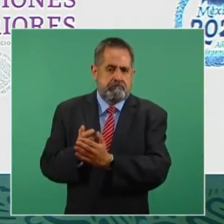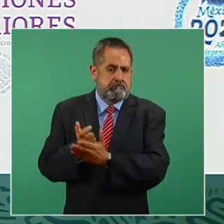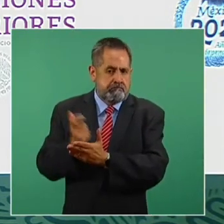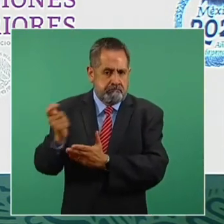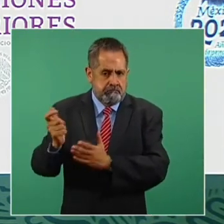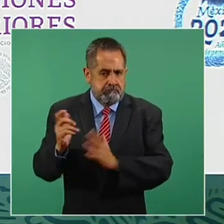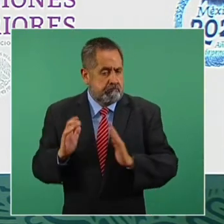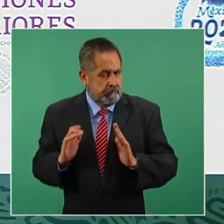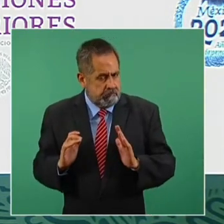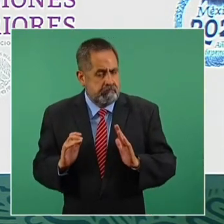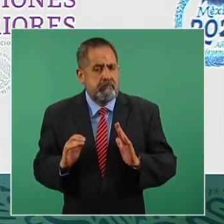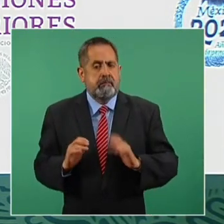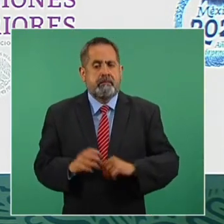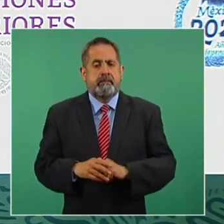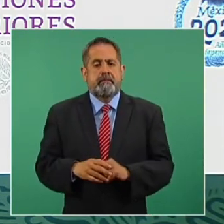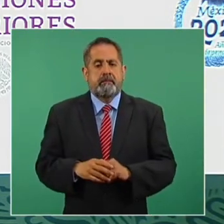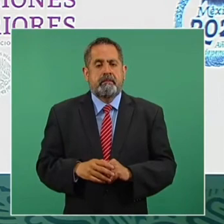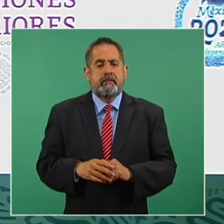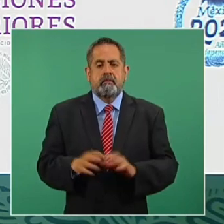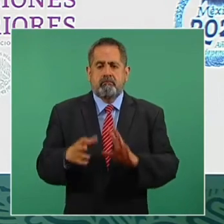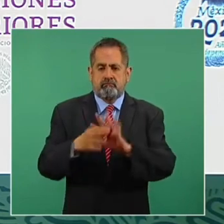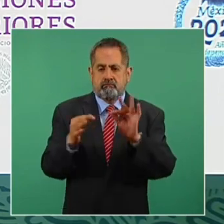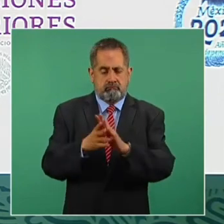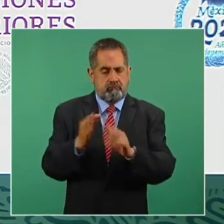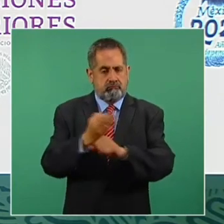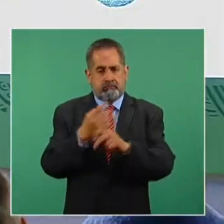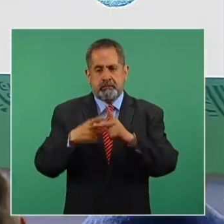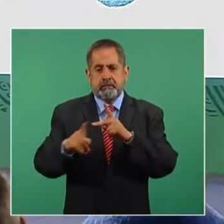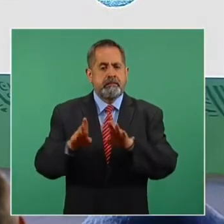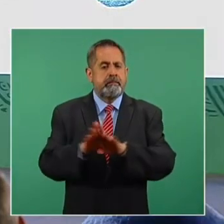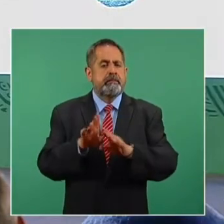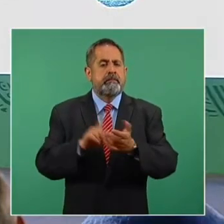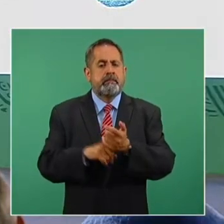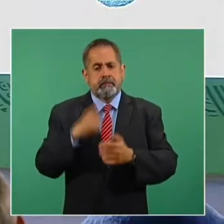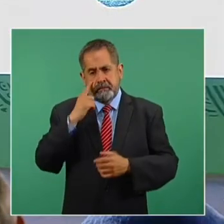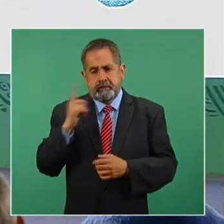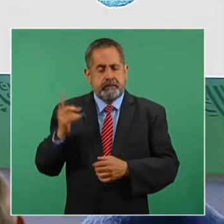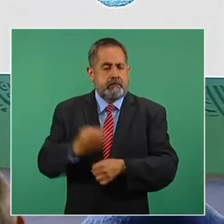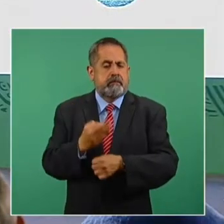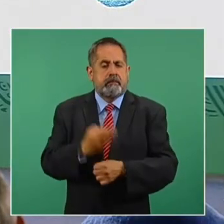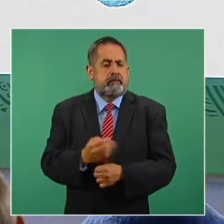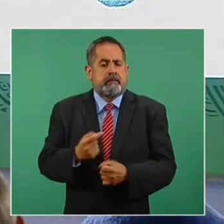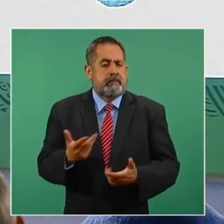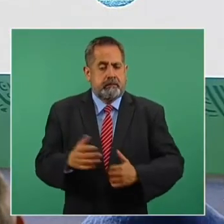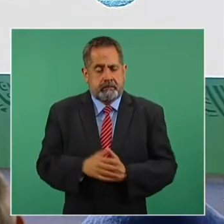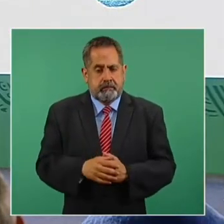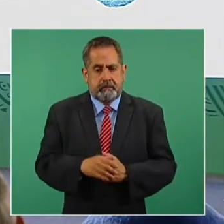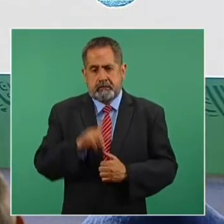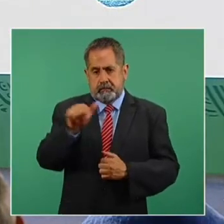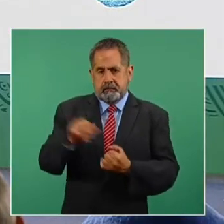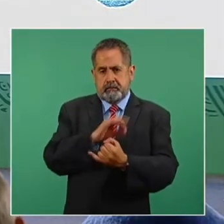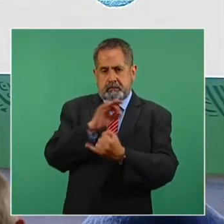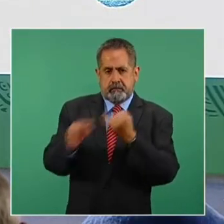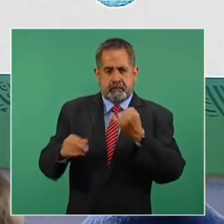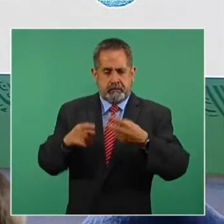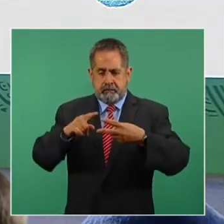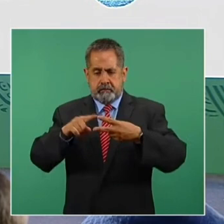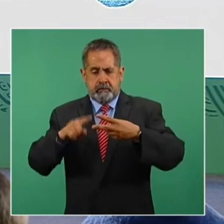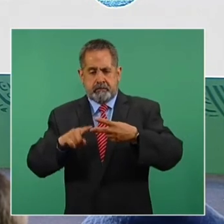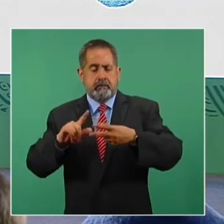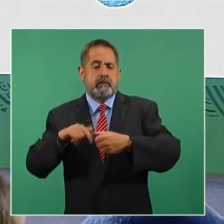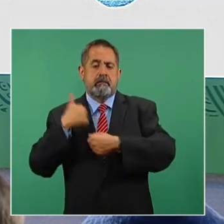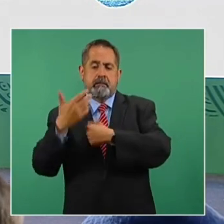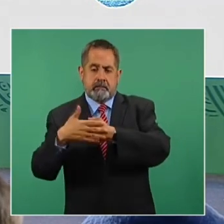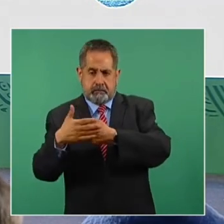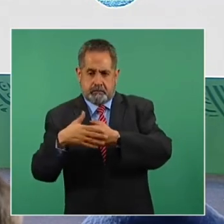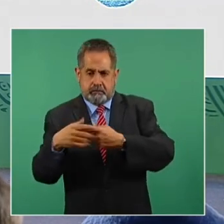correspondientes. Voy a partir ahora de en qué punto nos encontramos y al final les haré reflexiones sobre las siguientes acciones